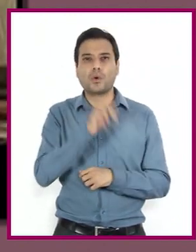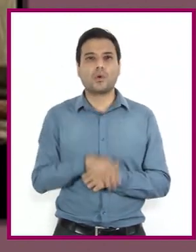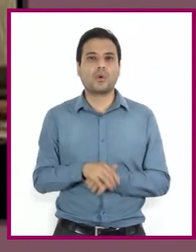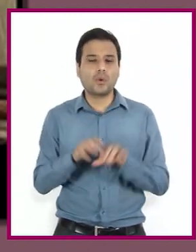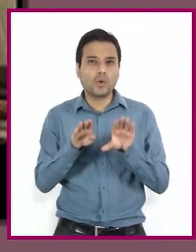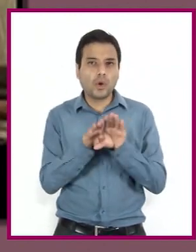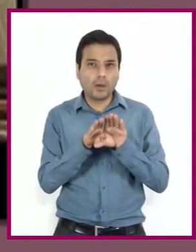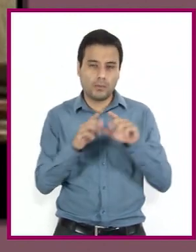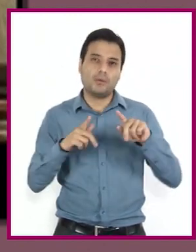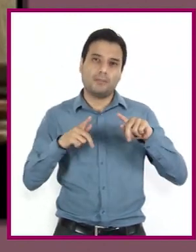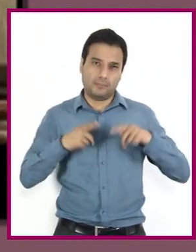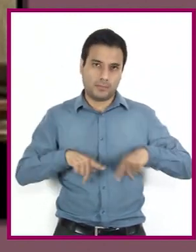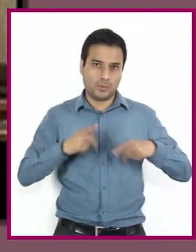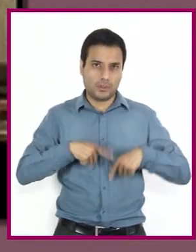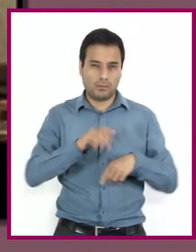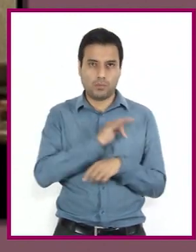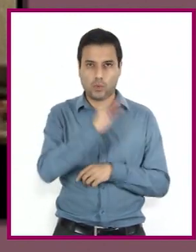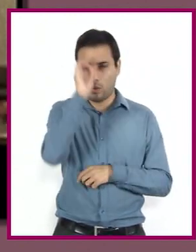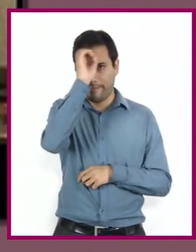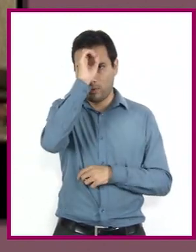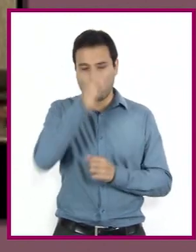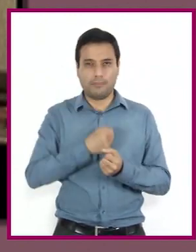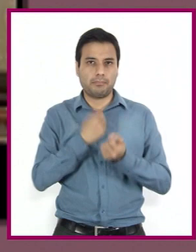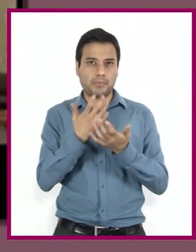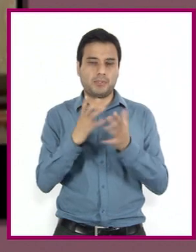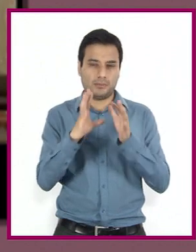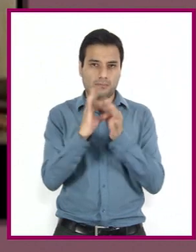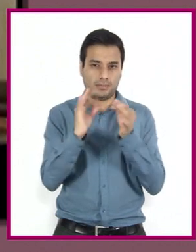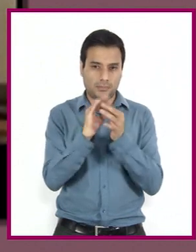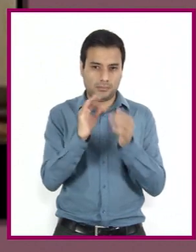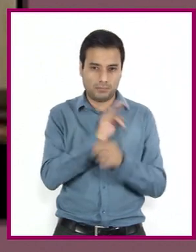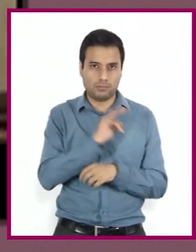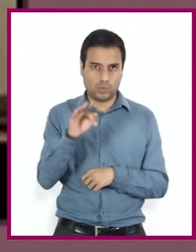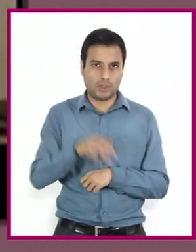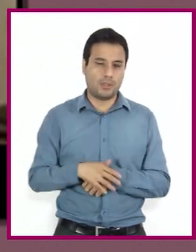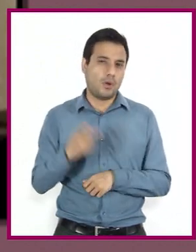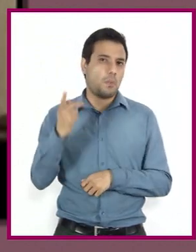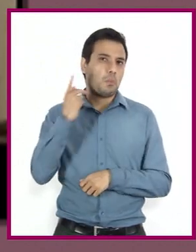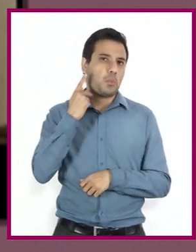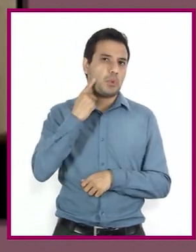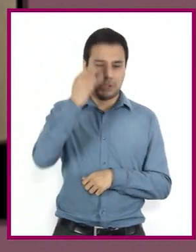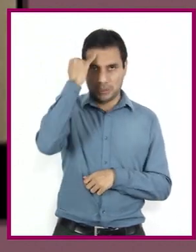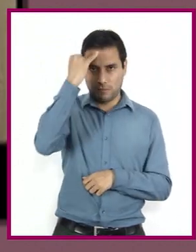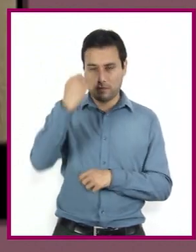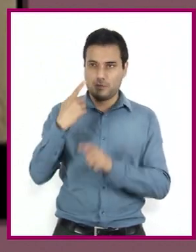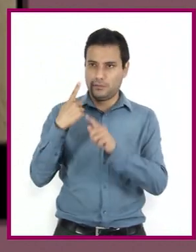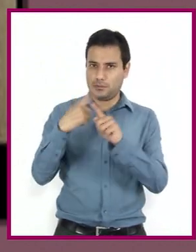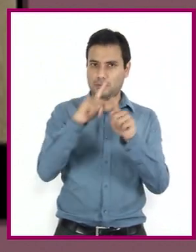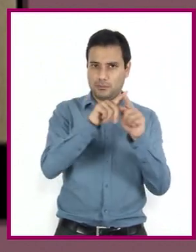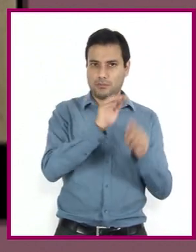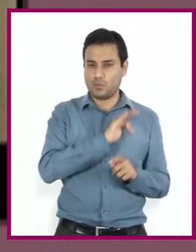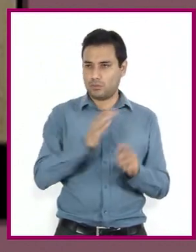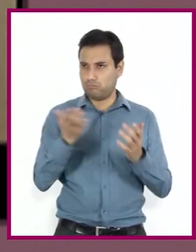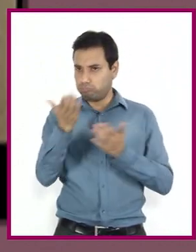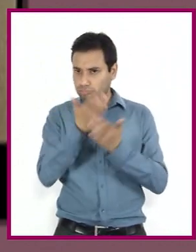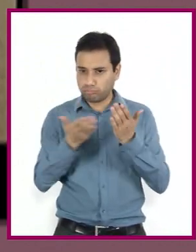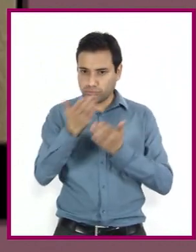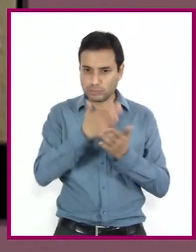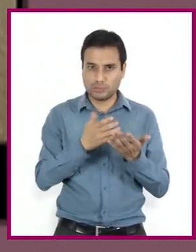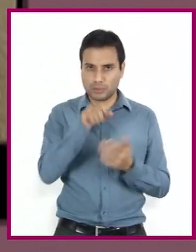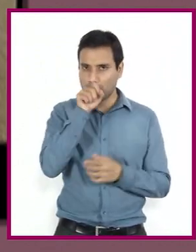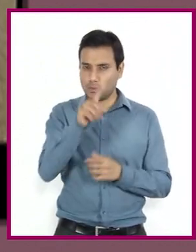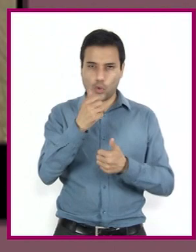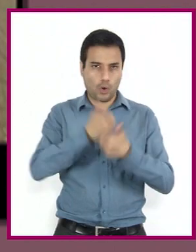pueda expresarse y para que la diversidad política pueda coexistir y pueda competir de manera